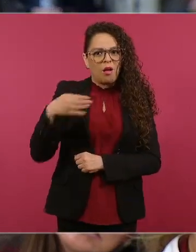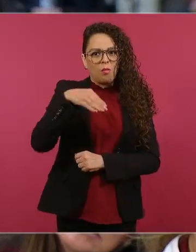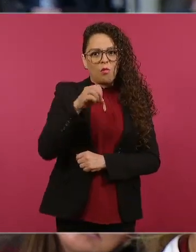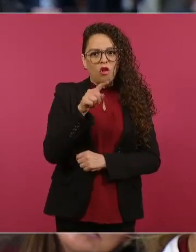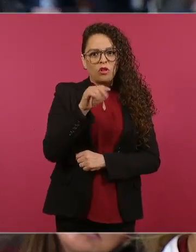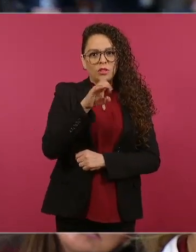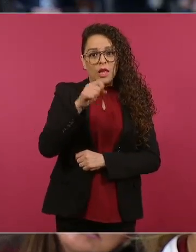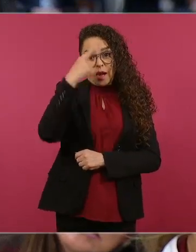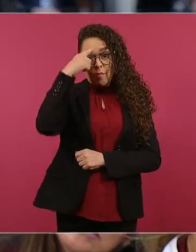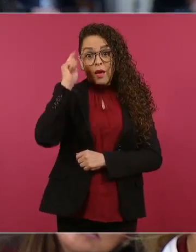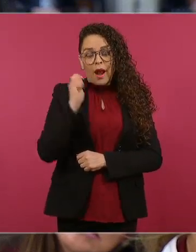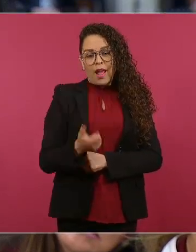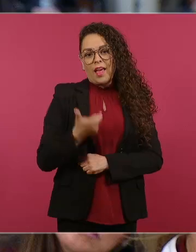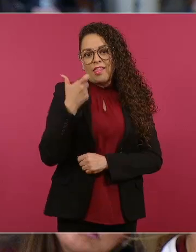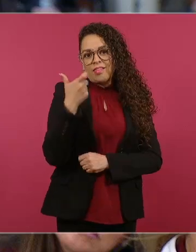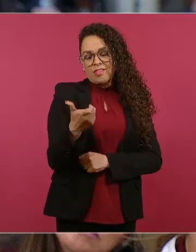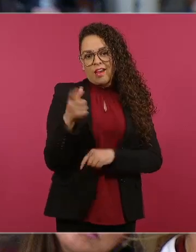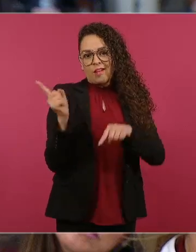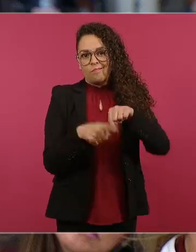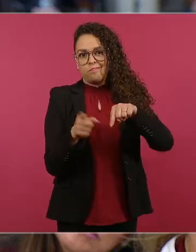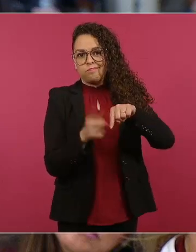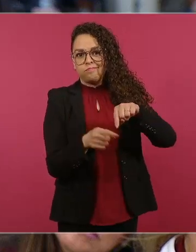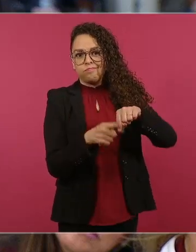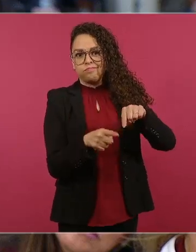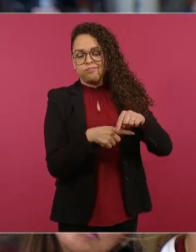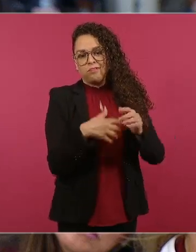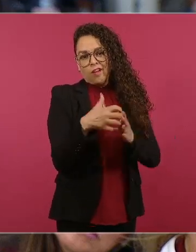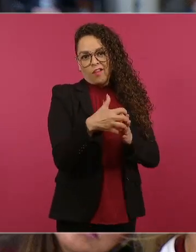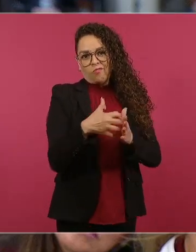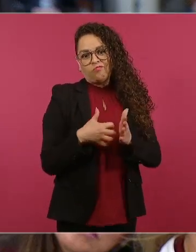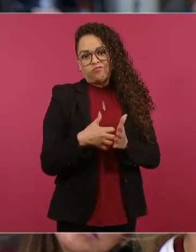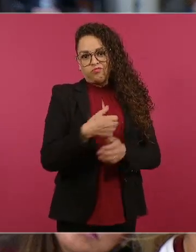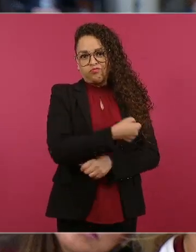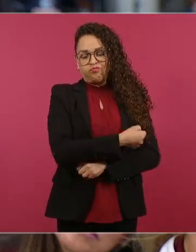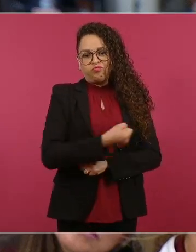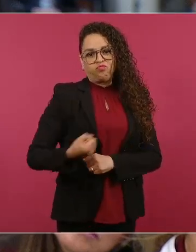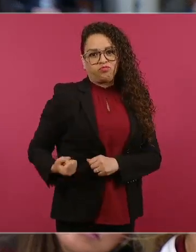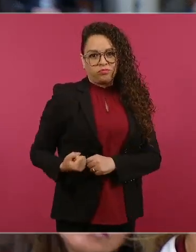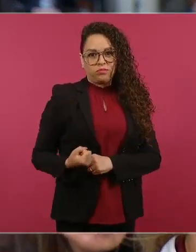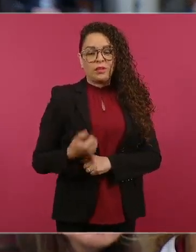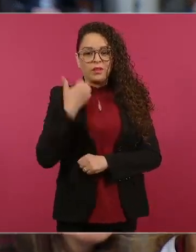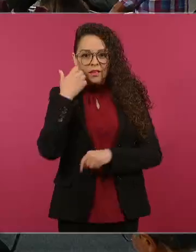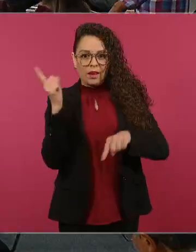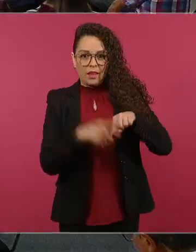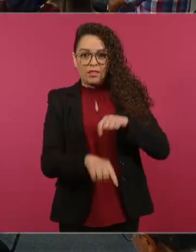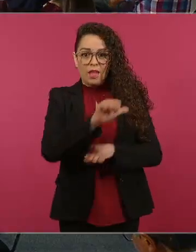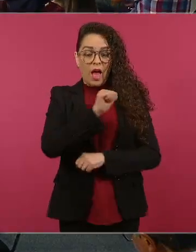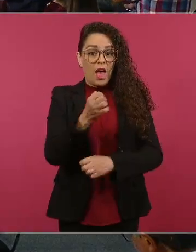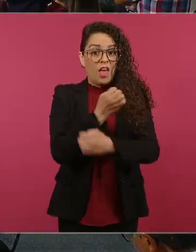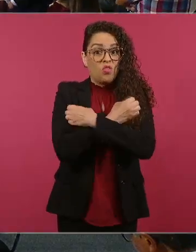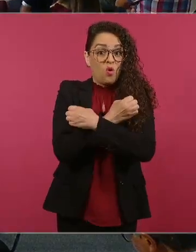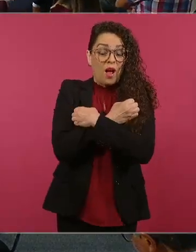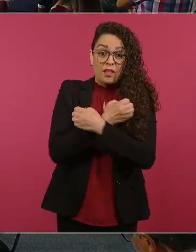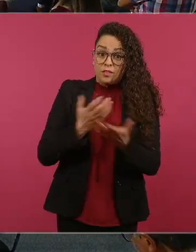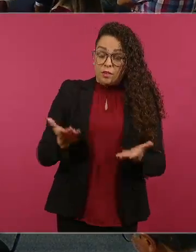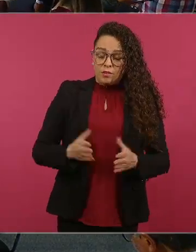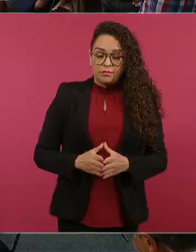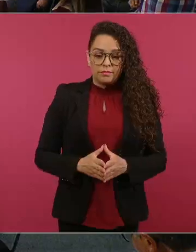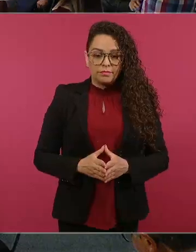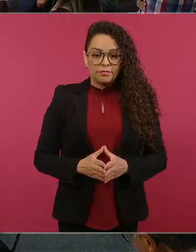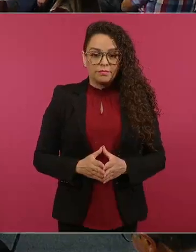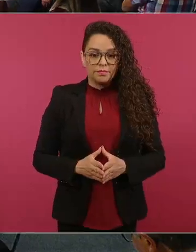recortar el presupuesto que destina el gobierno en ese país a la educación. Bueno, pues